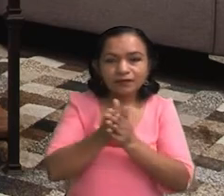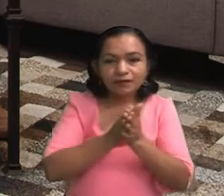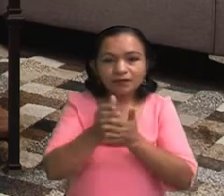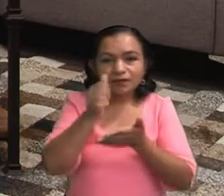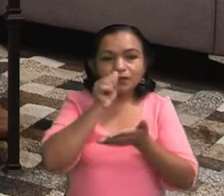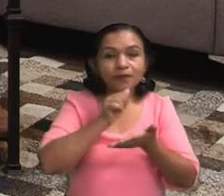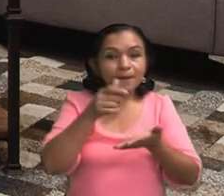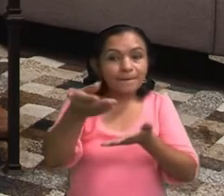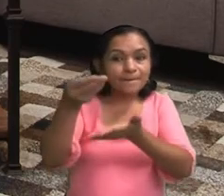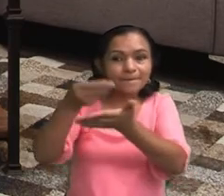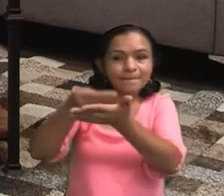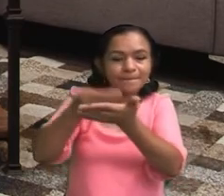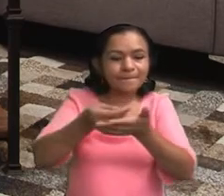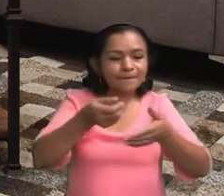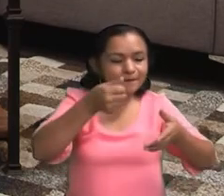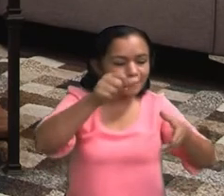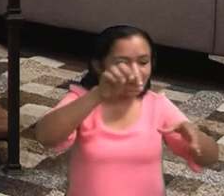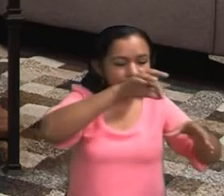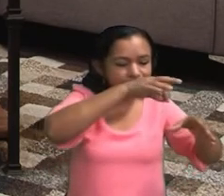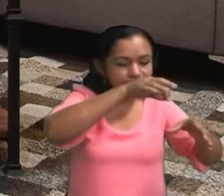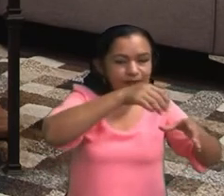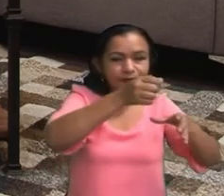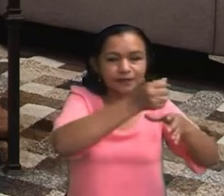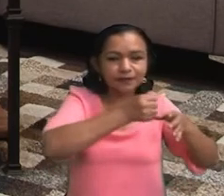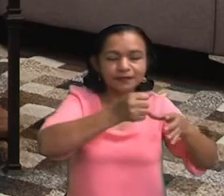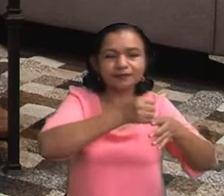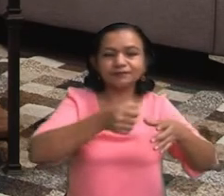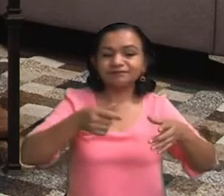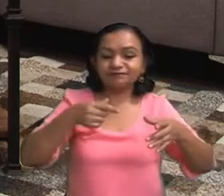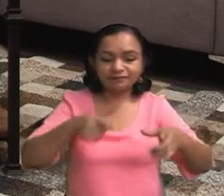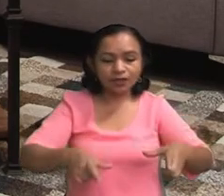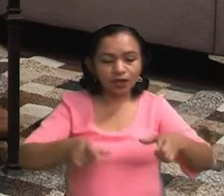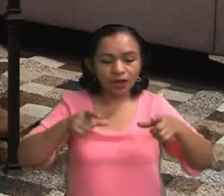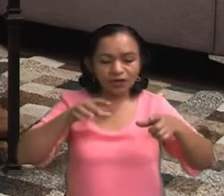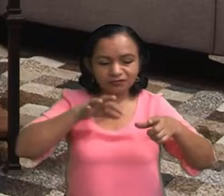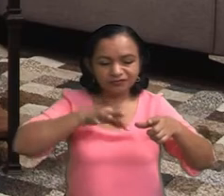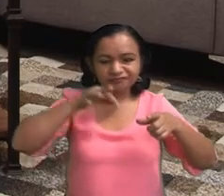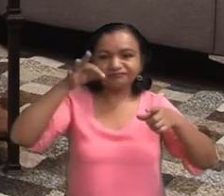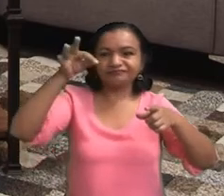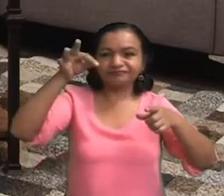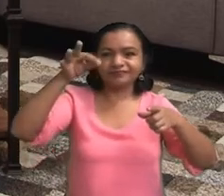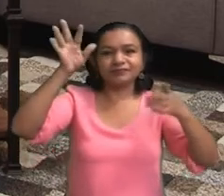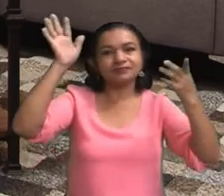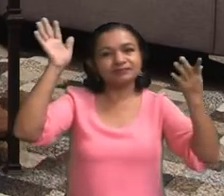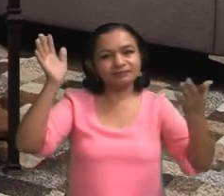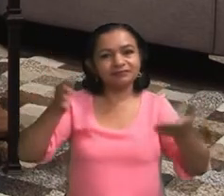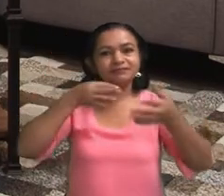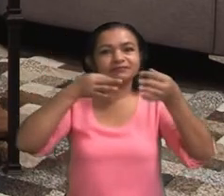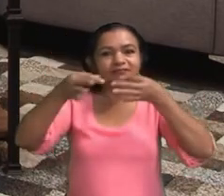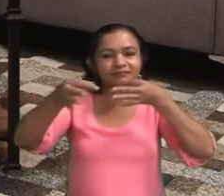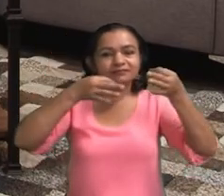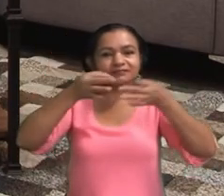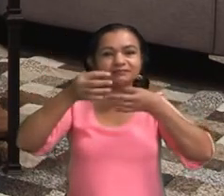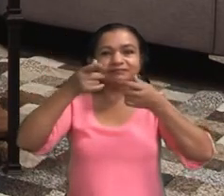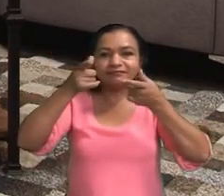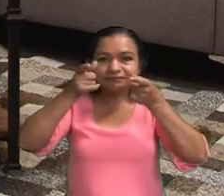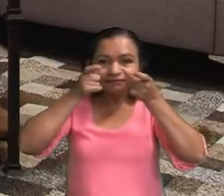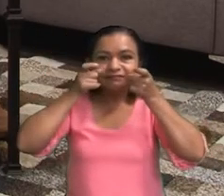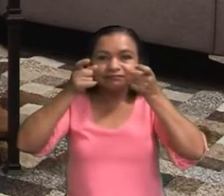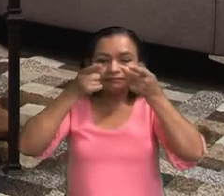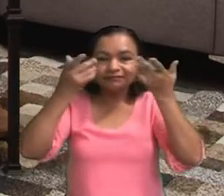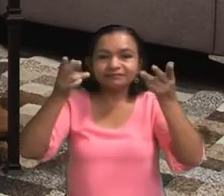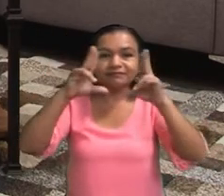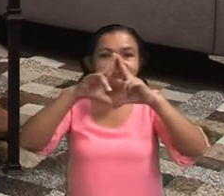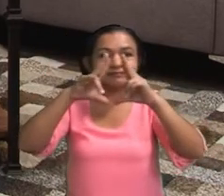que es agresiva, ¿verdad? Y que te salen hasta en la sopa. Entonces es una lucha que hay que desarrollar, pero en Nicaragua se ha